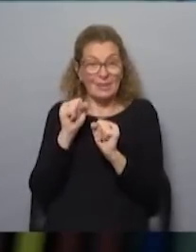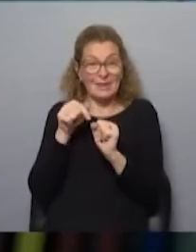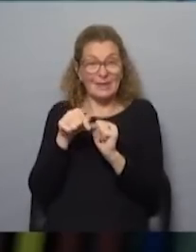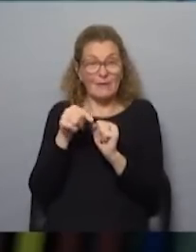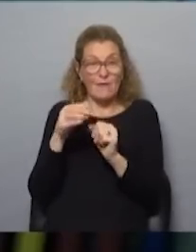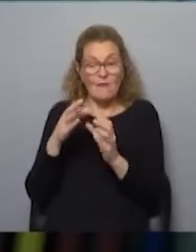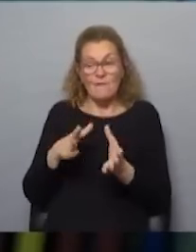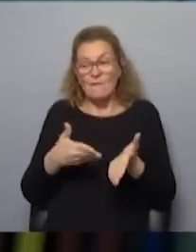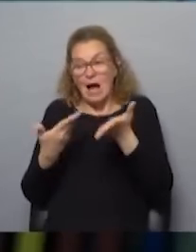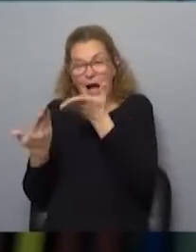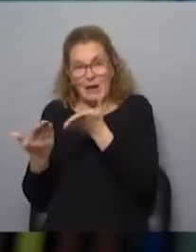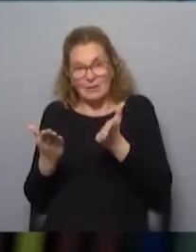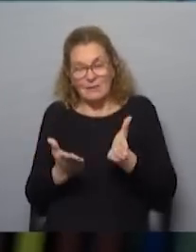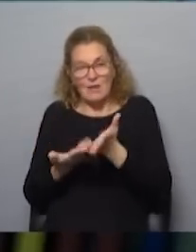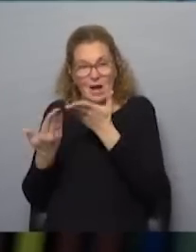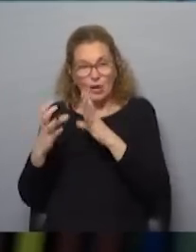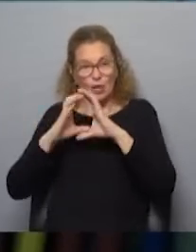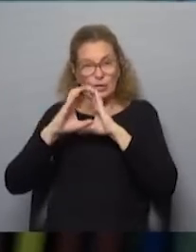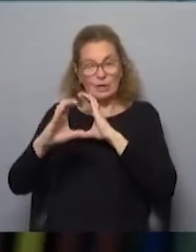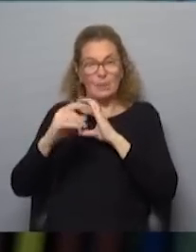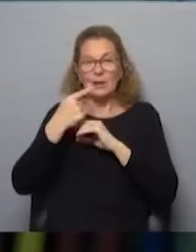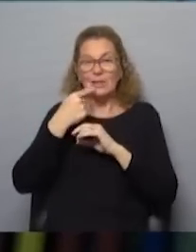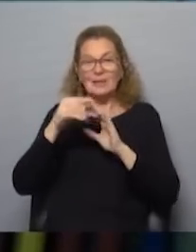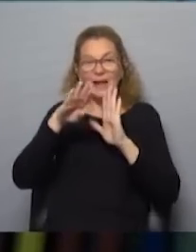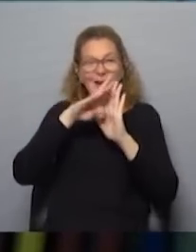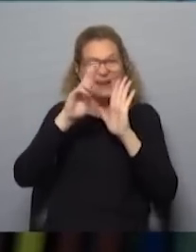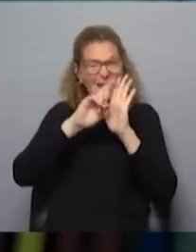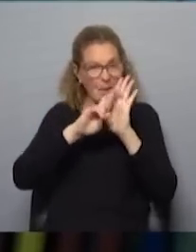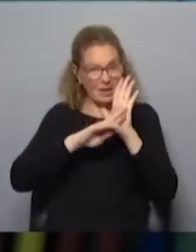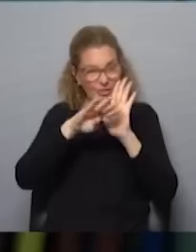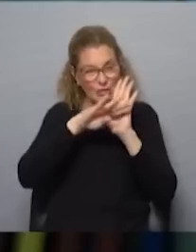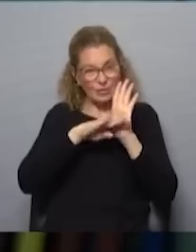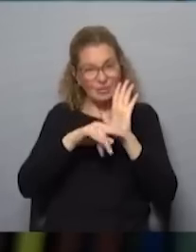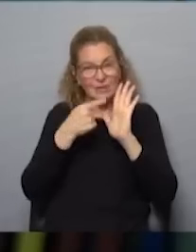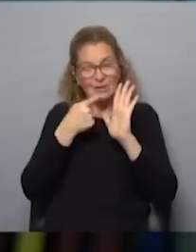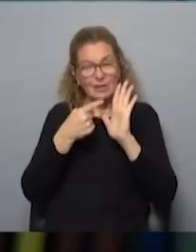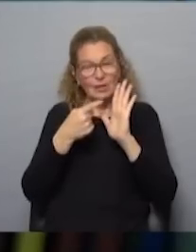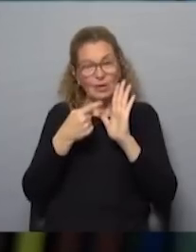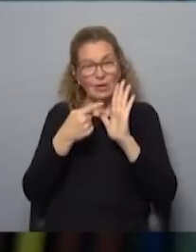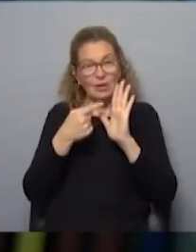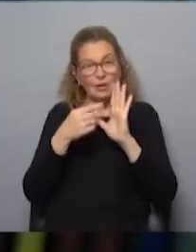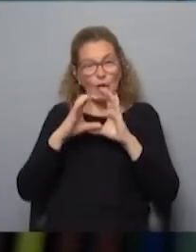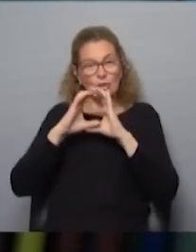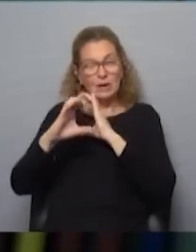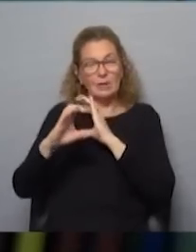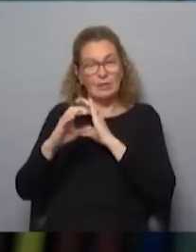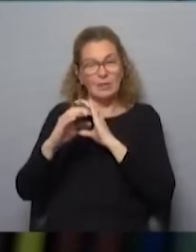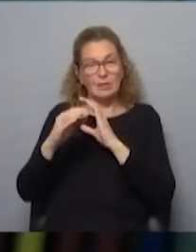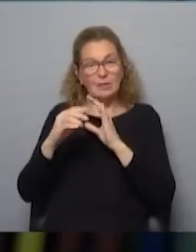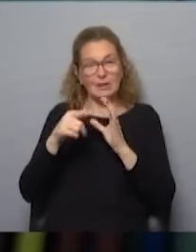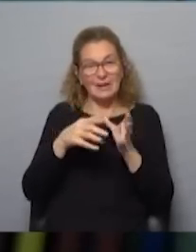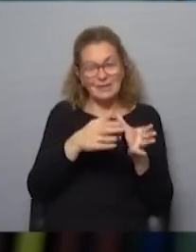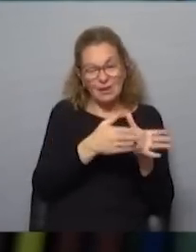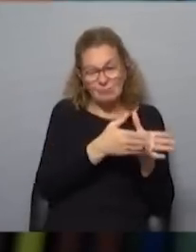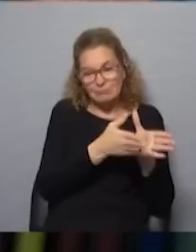bajar los contenedores porque el reglamento dice que la operativa de contenedores la tiene que hacer el terminal trasladar ese